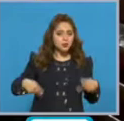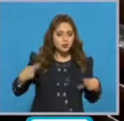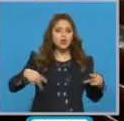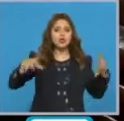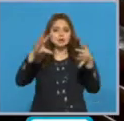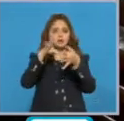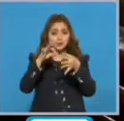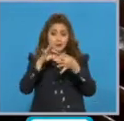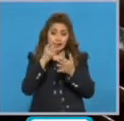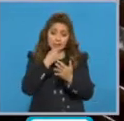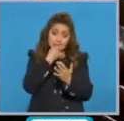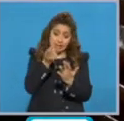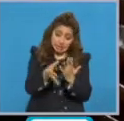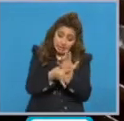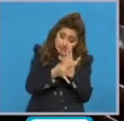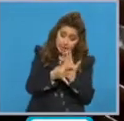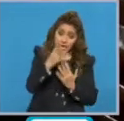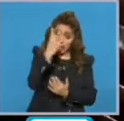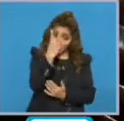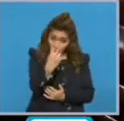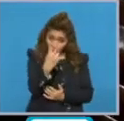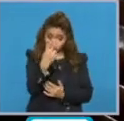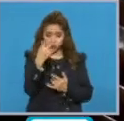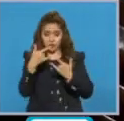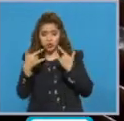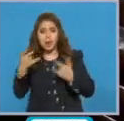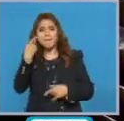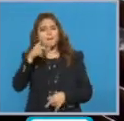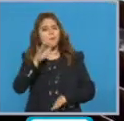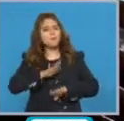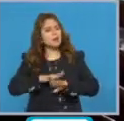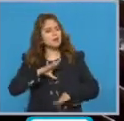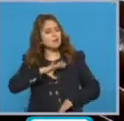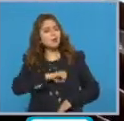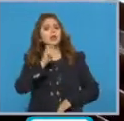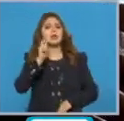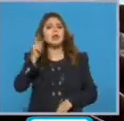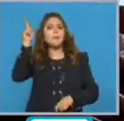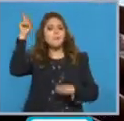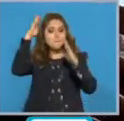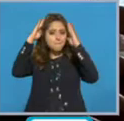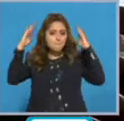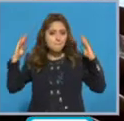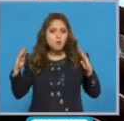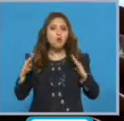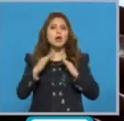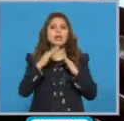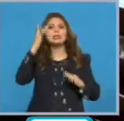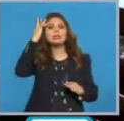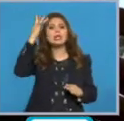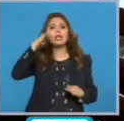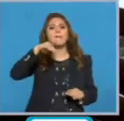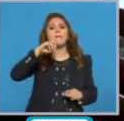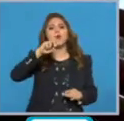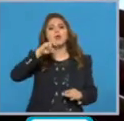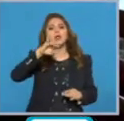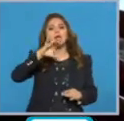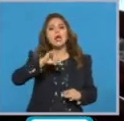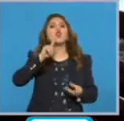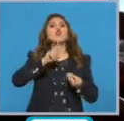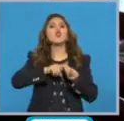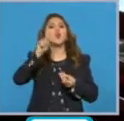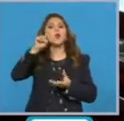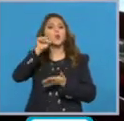que cuentan. Hay dos versiones, pero la que más me gusta es la de las monjas de Santa Mónica en Puebla.